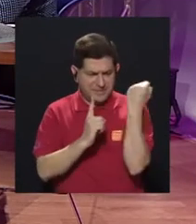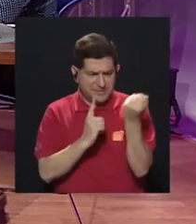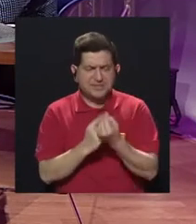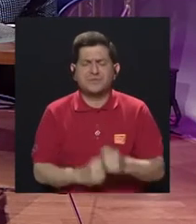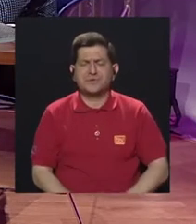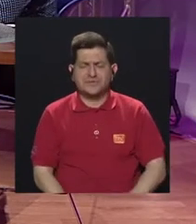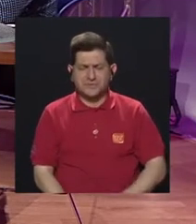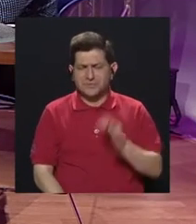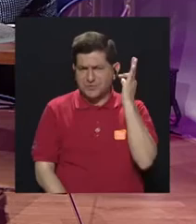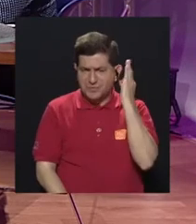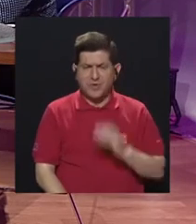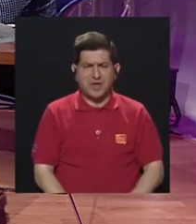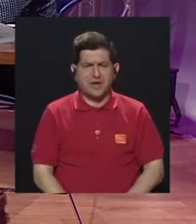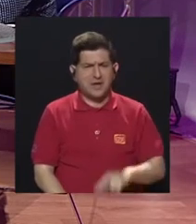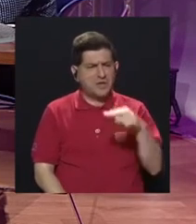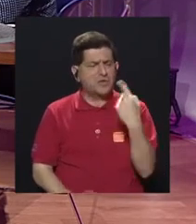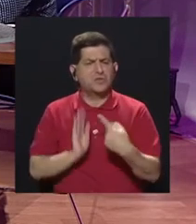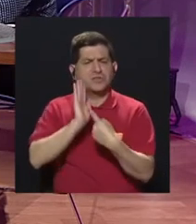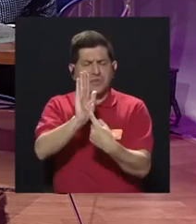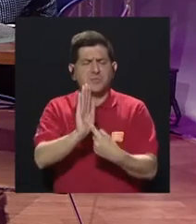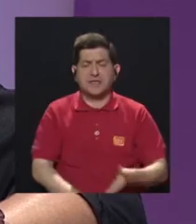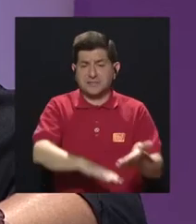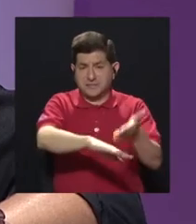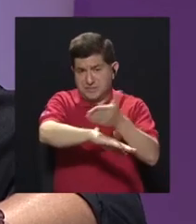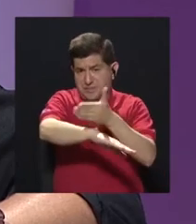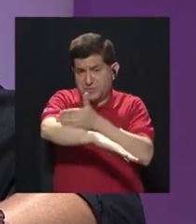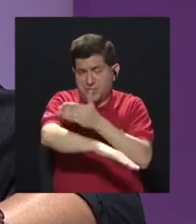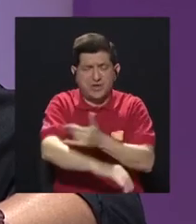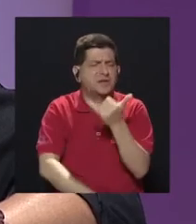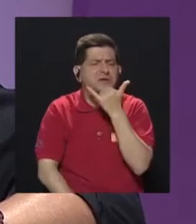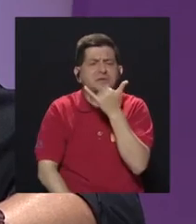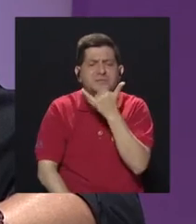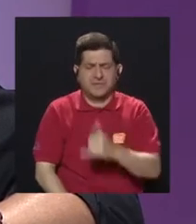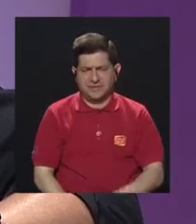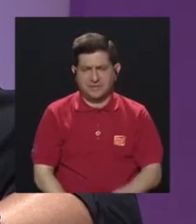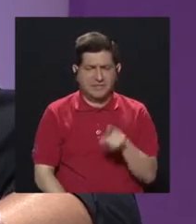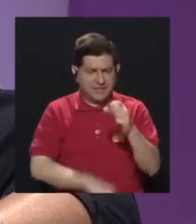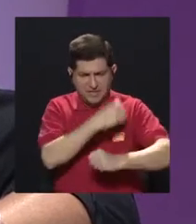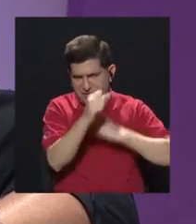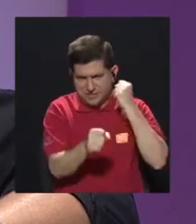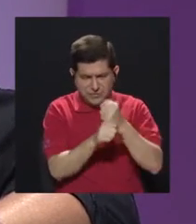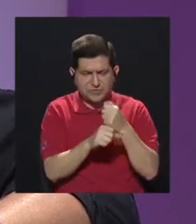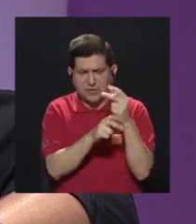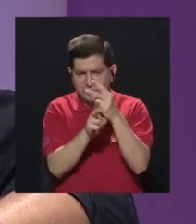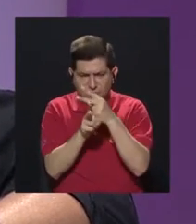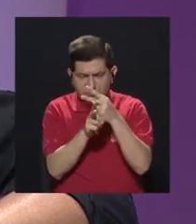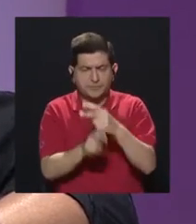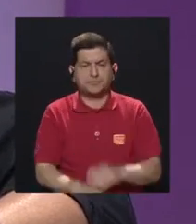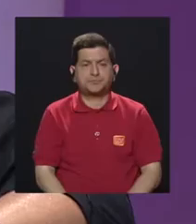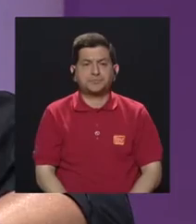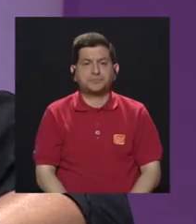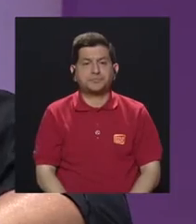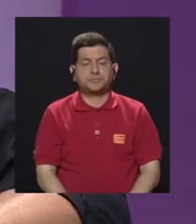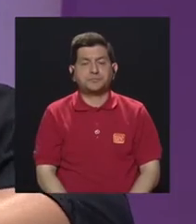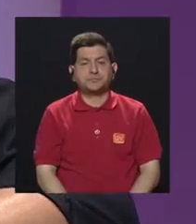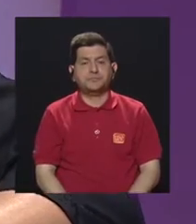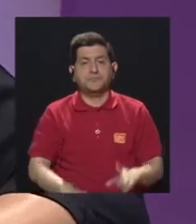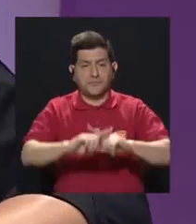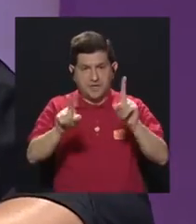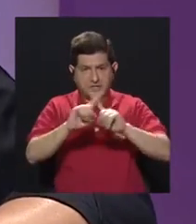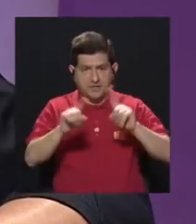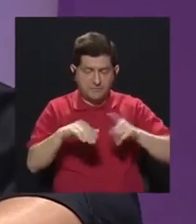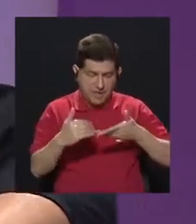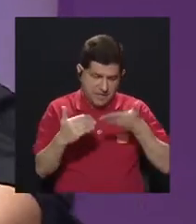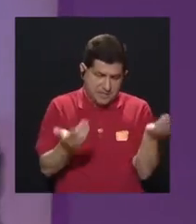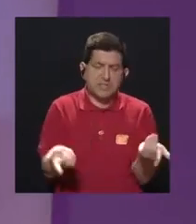medios noticiosos es un mundo esencialmente masculino que ha pasado en estos años de monitoreo bueno son son varias las